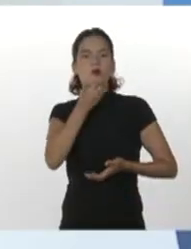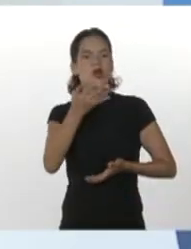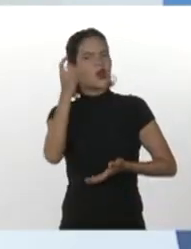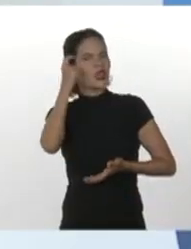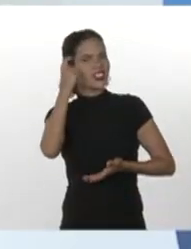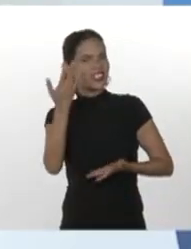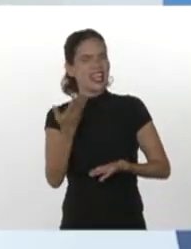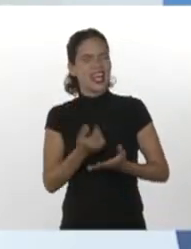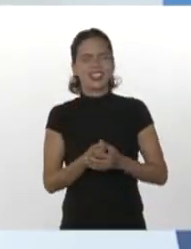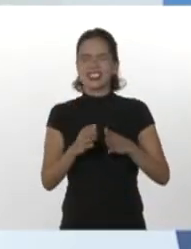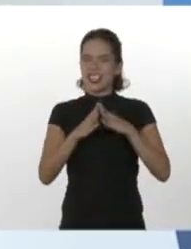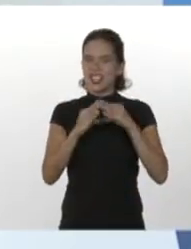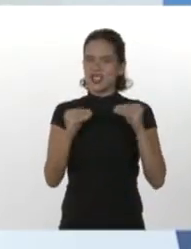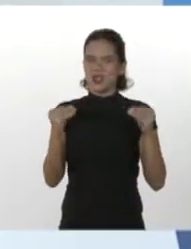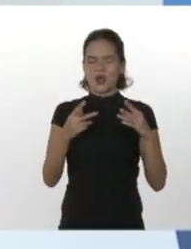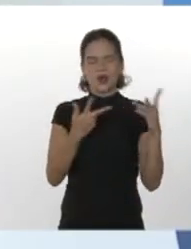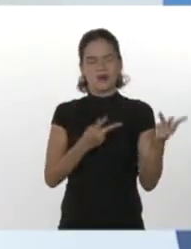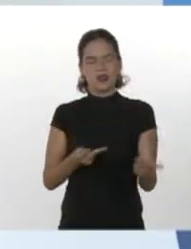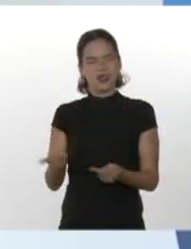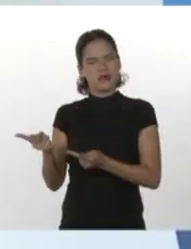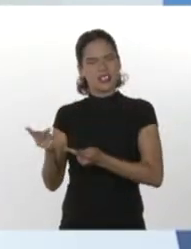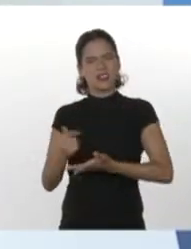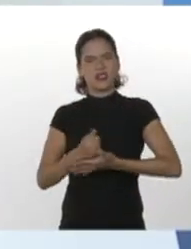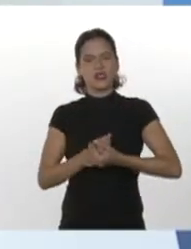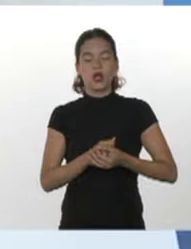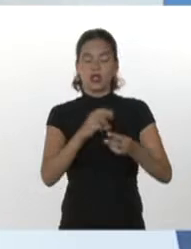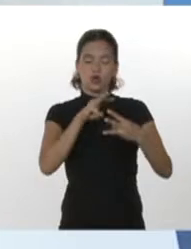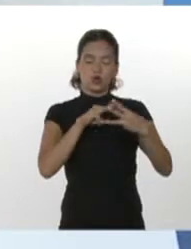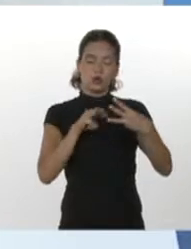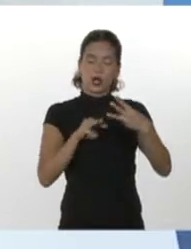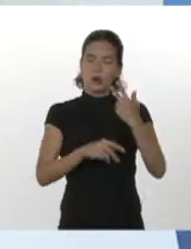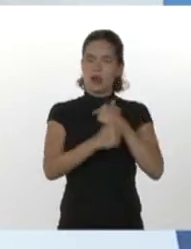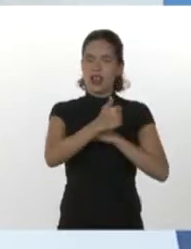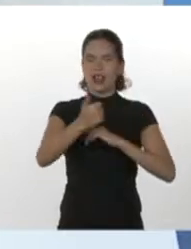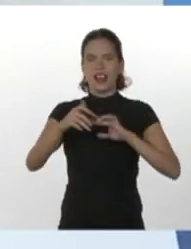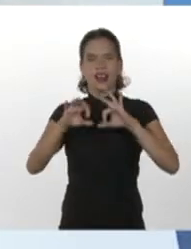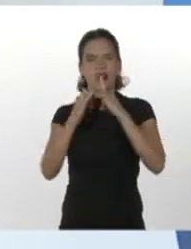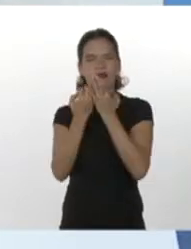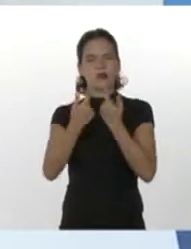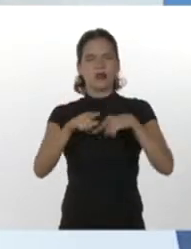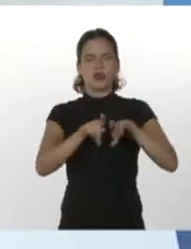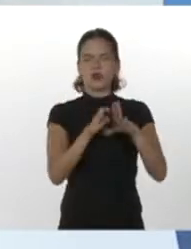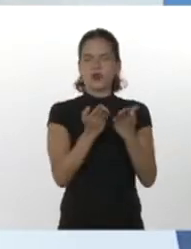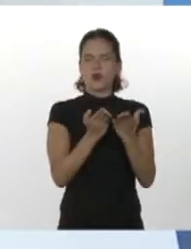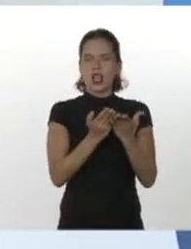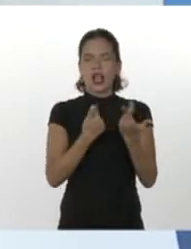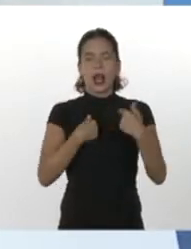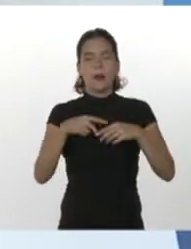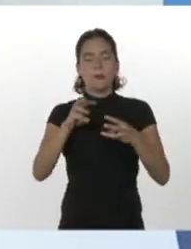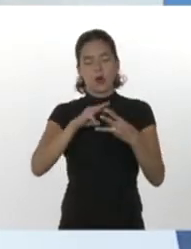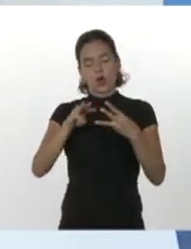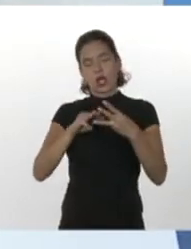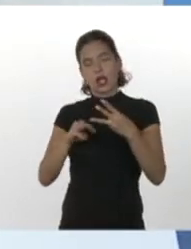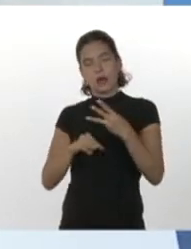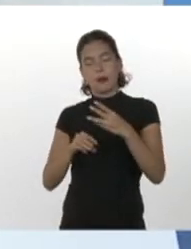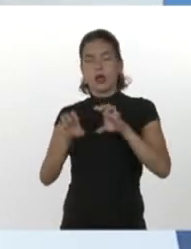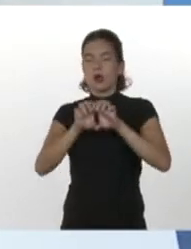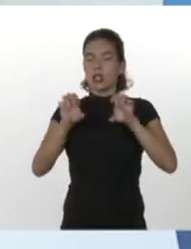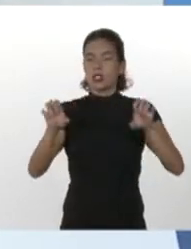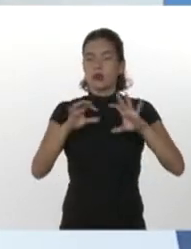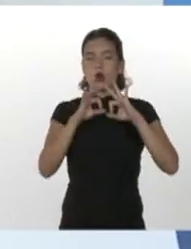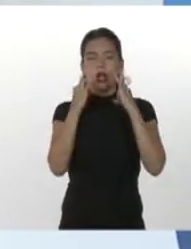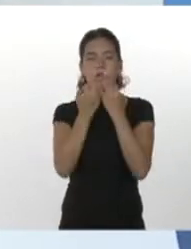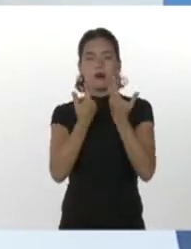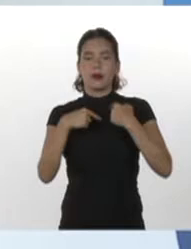Buenos días, sean todos y todas bienvenidos a su programa Cada Familia una Escuela, programa educativo de la